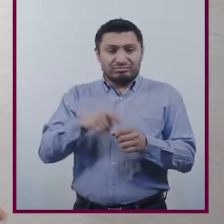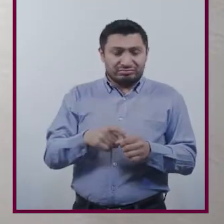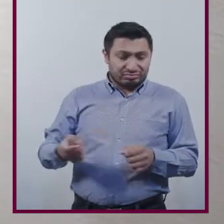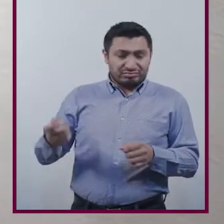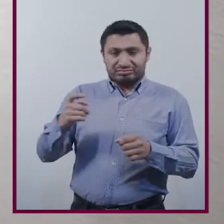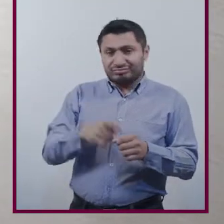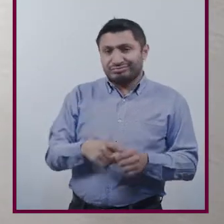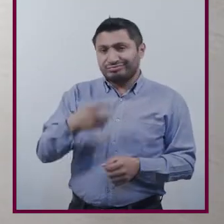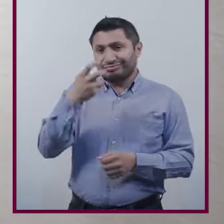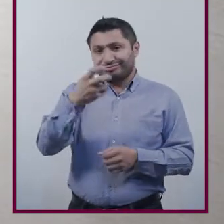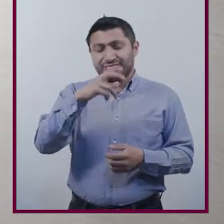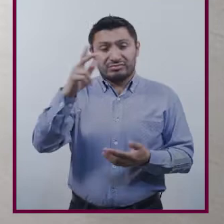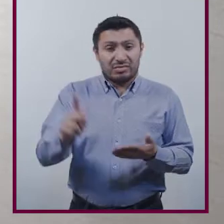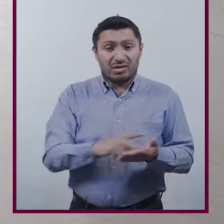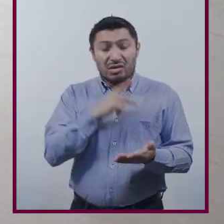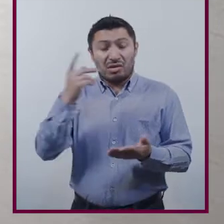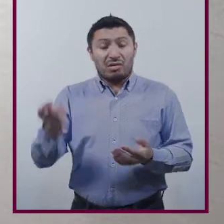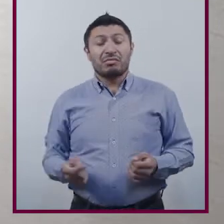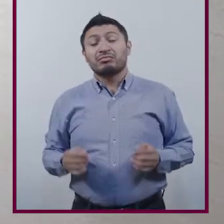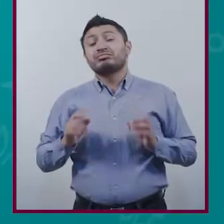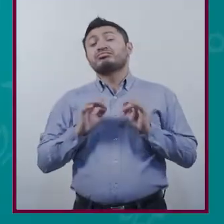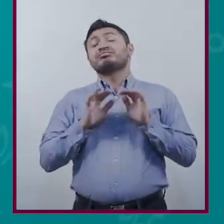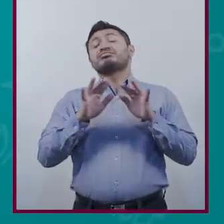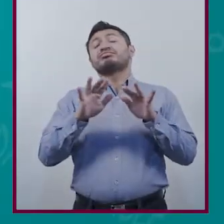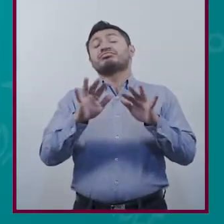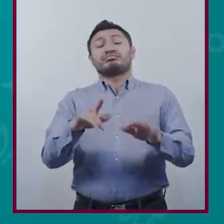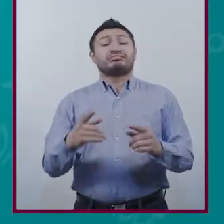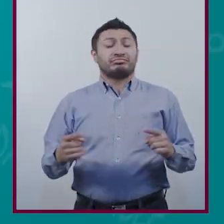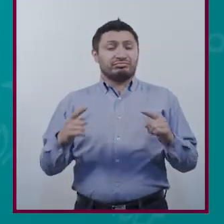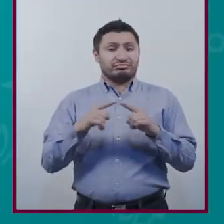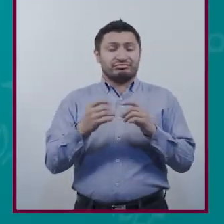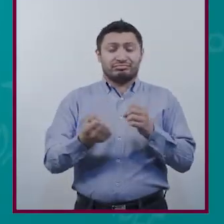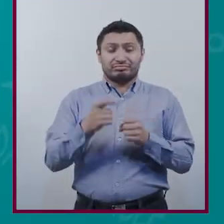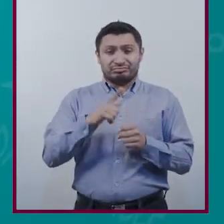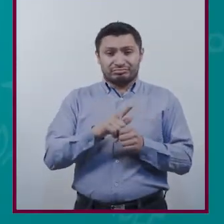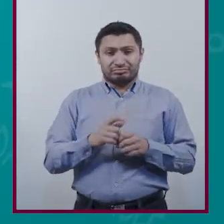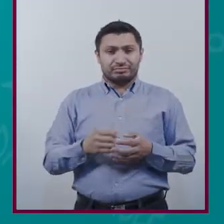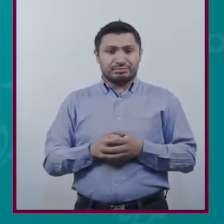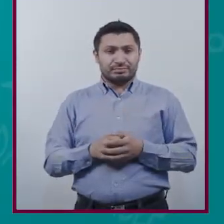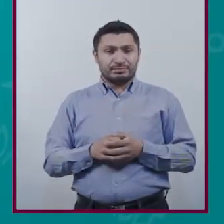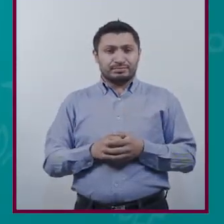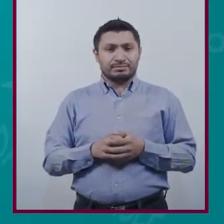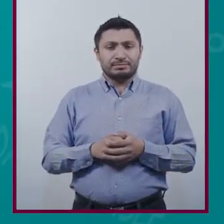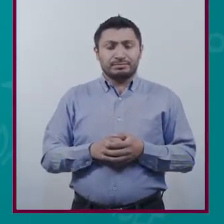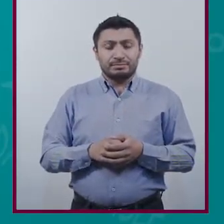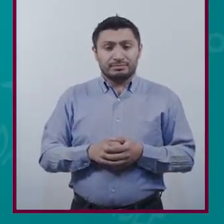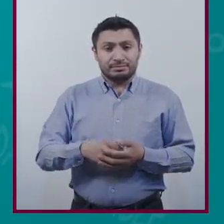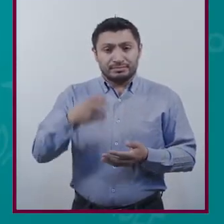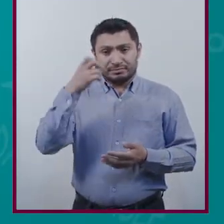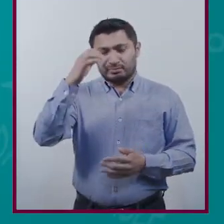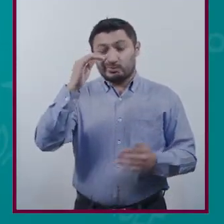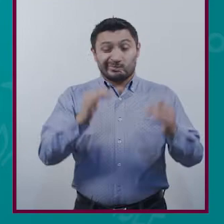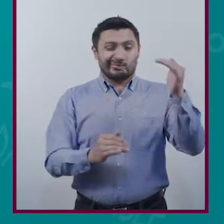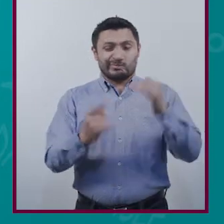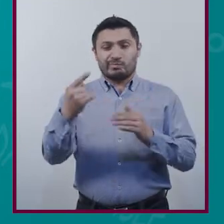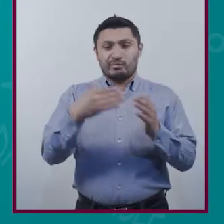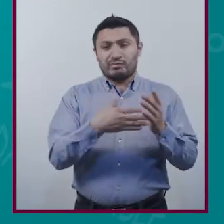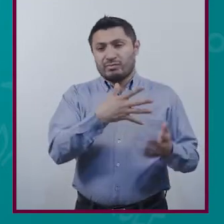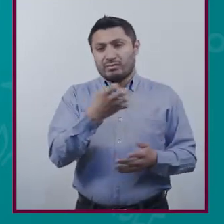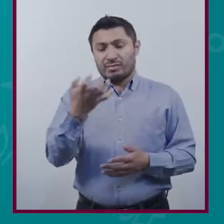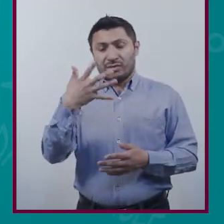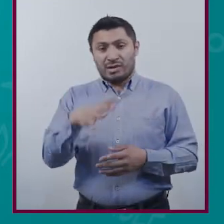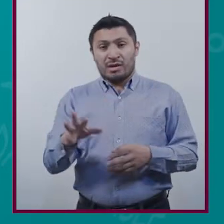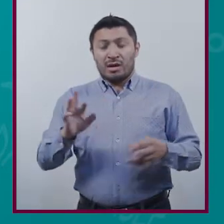manera, restaurar su influencia entre la sociedad. En este paisaje de desigualdad, en 1910 estalló